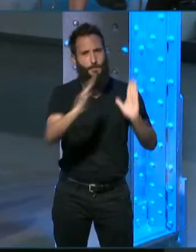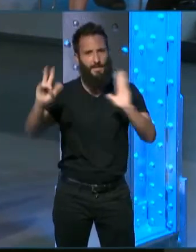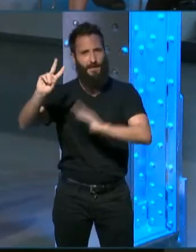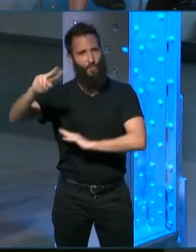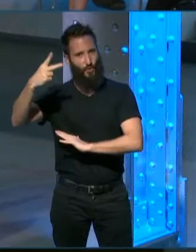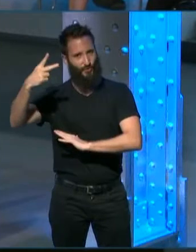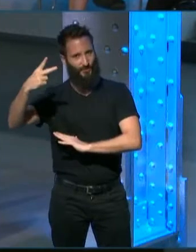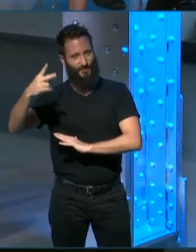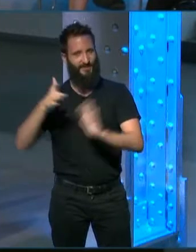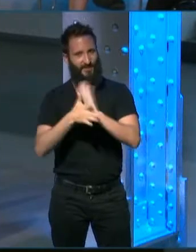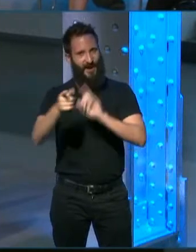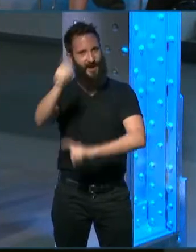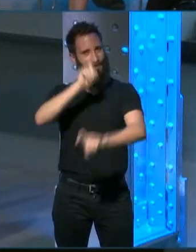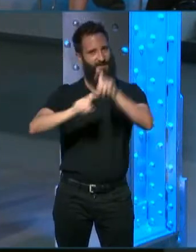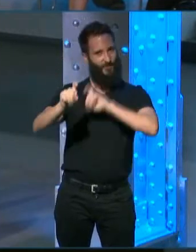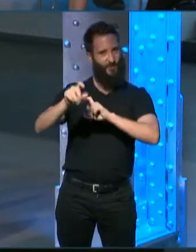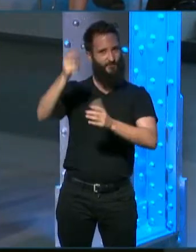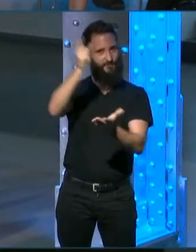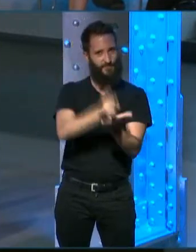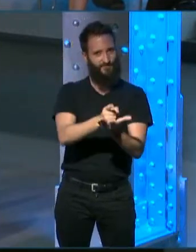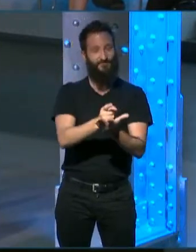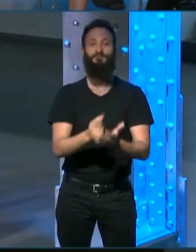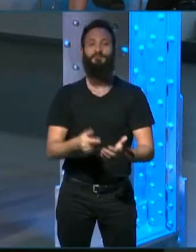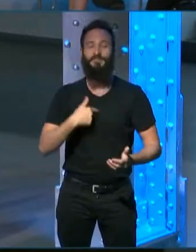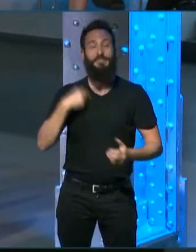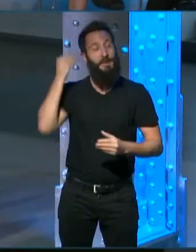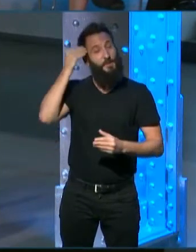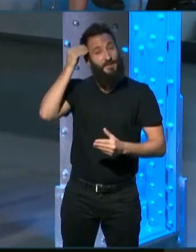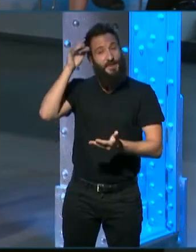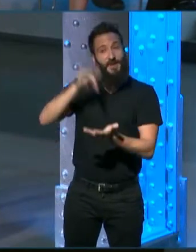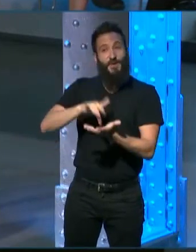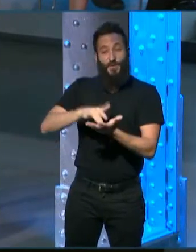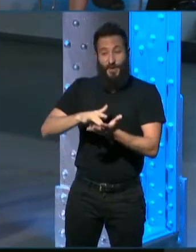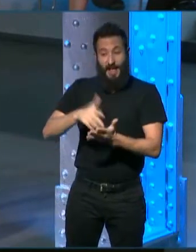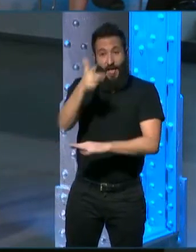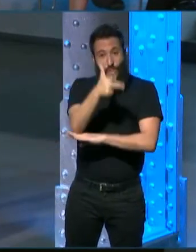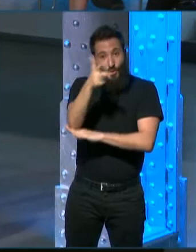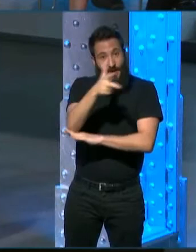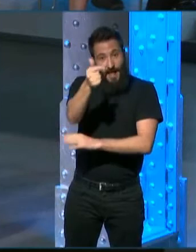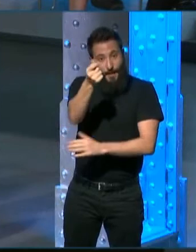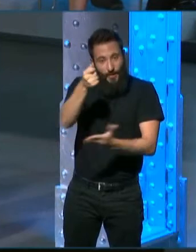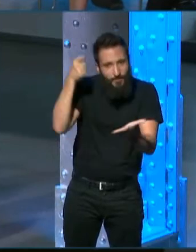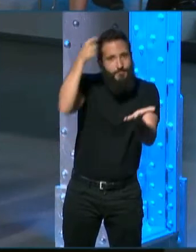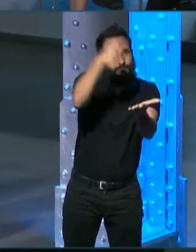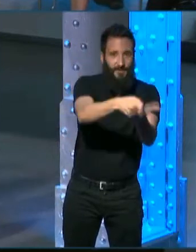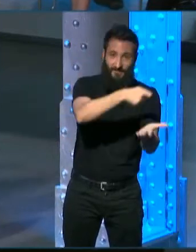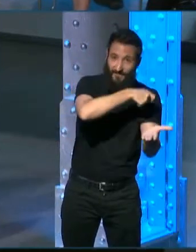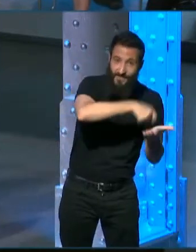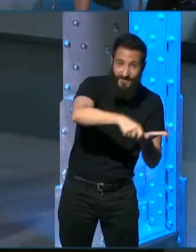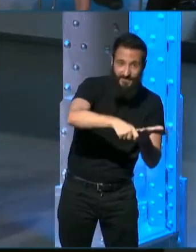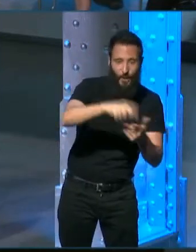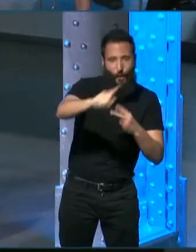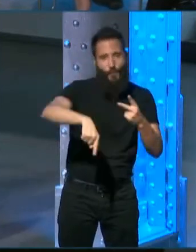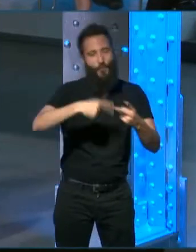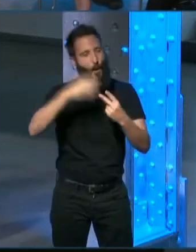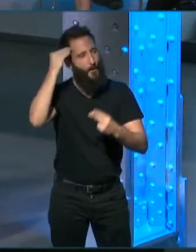retorno. Sí, hemos pensado que cuando consigamos financiar la primera que hemos hecho, entonces podremos pensar en una